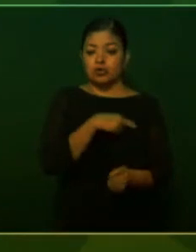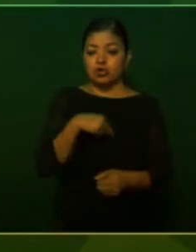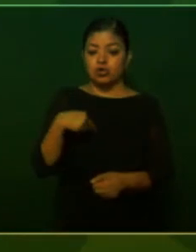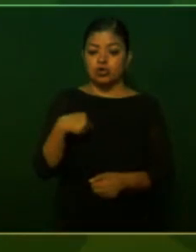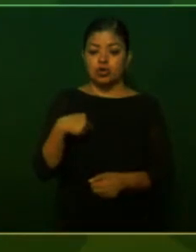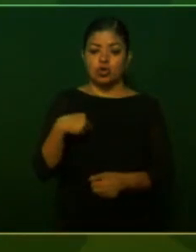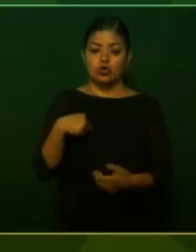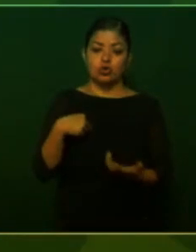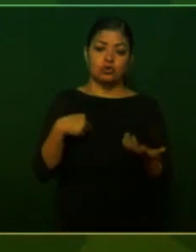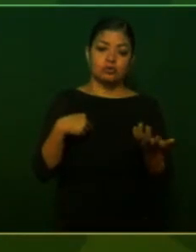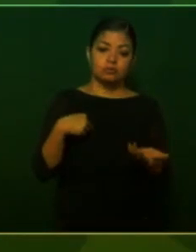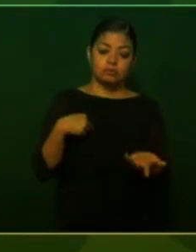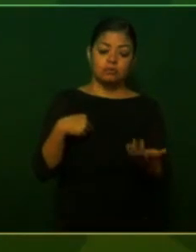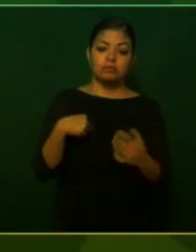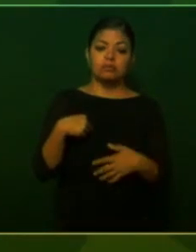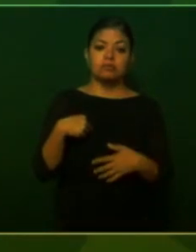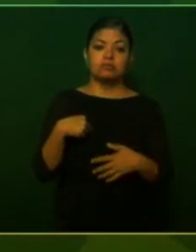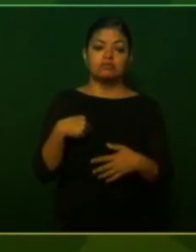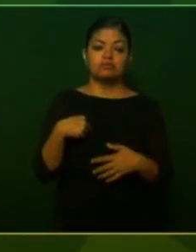nos